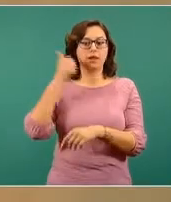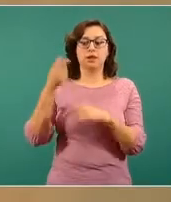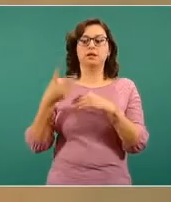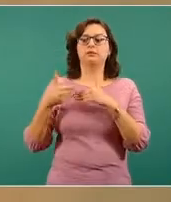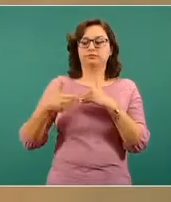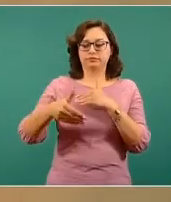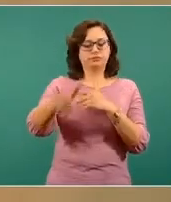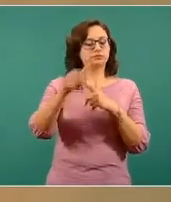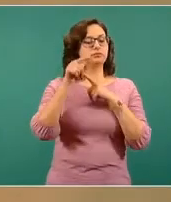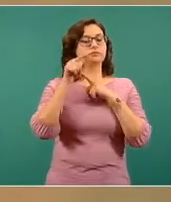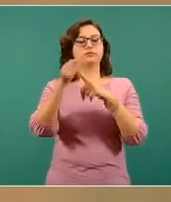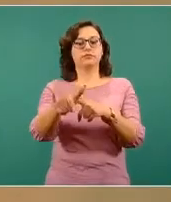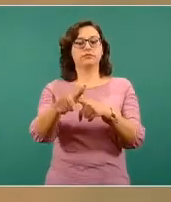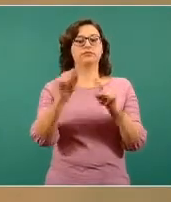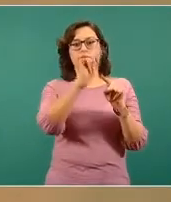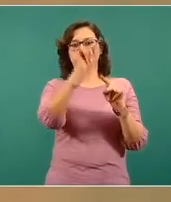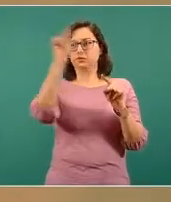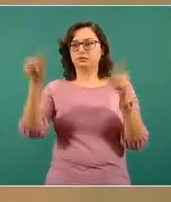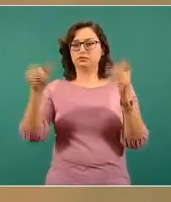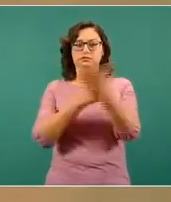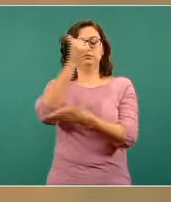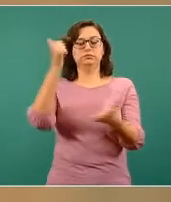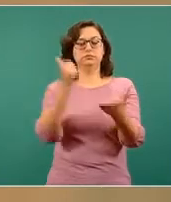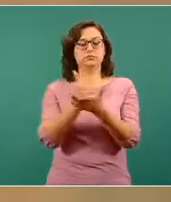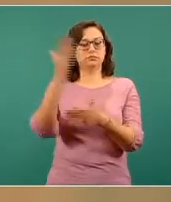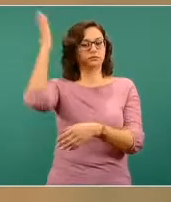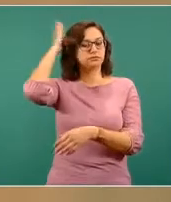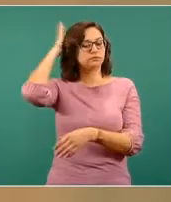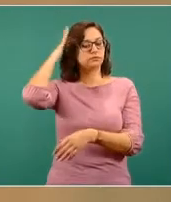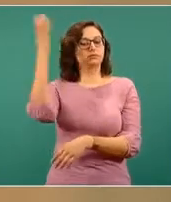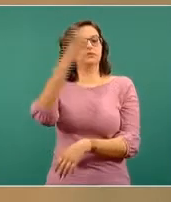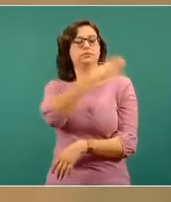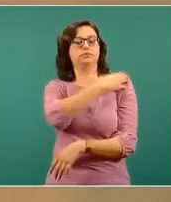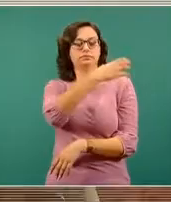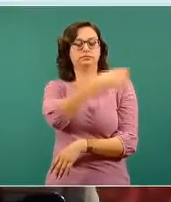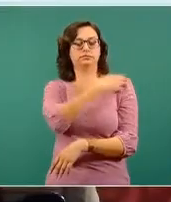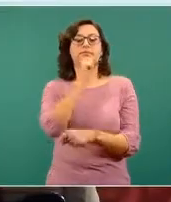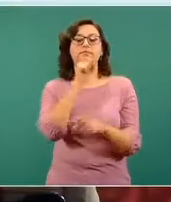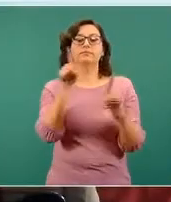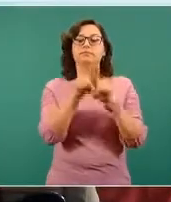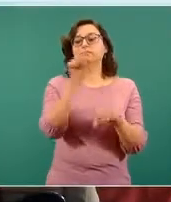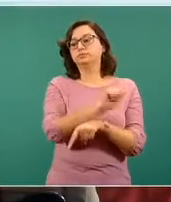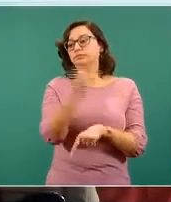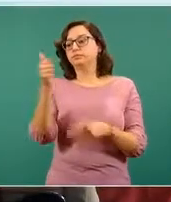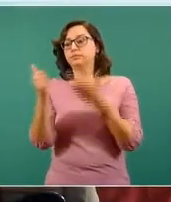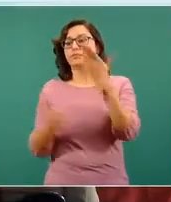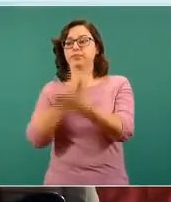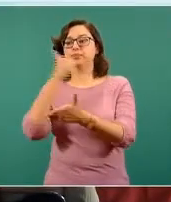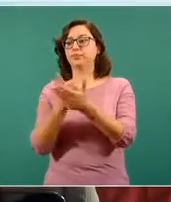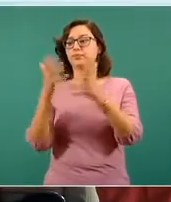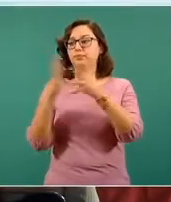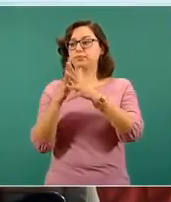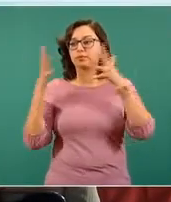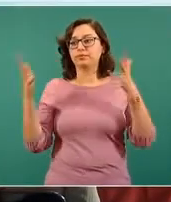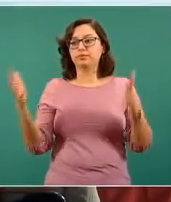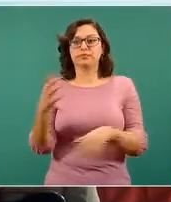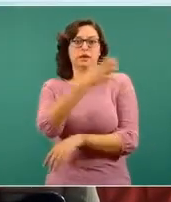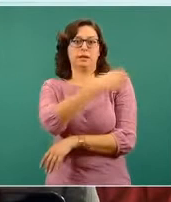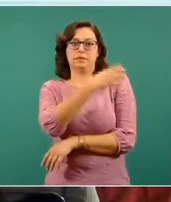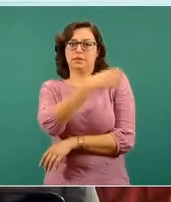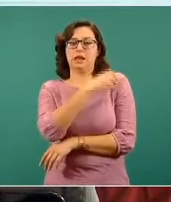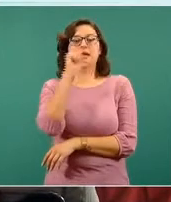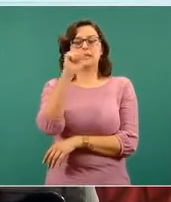continuaremos vacunando en ciudades capitales, más algunas otras ciudades grandes que no son capitales. 2 ejemplos,